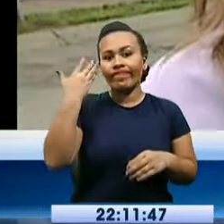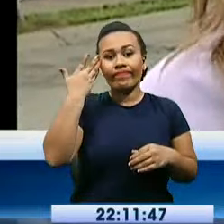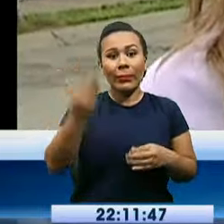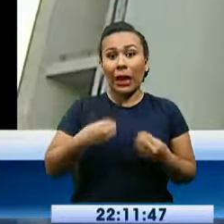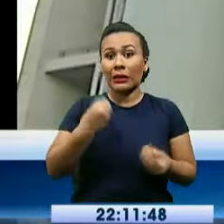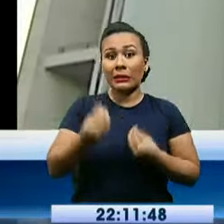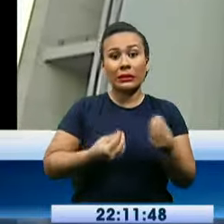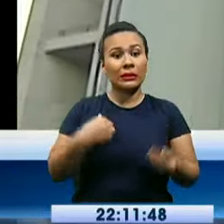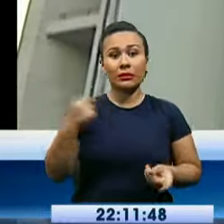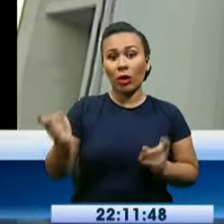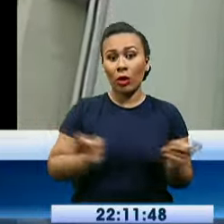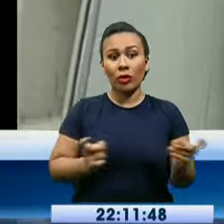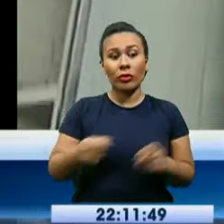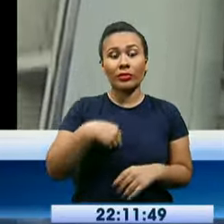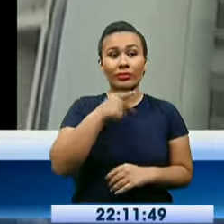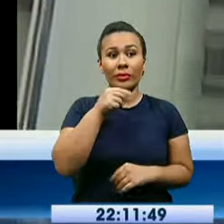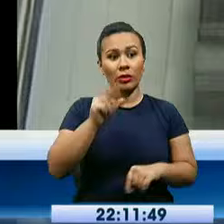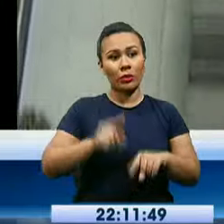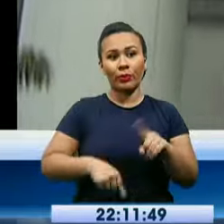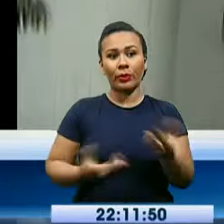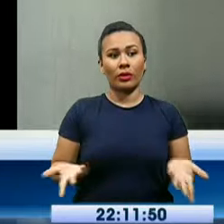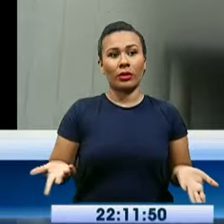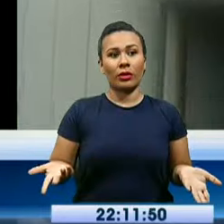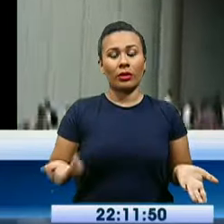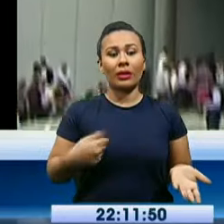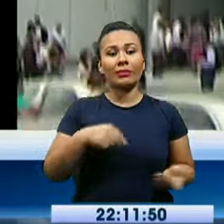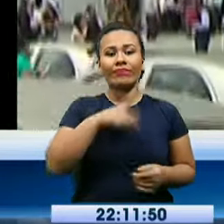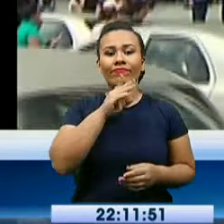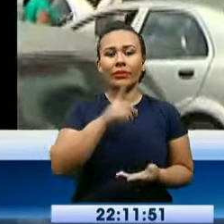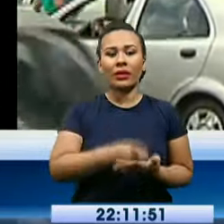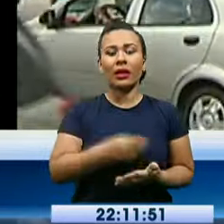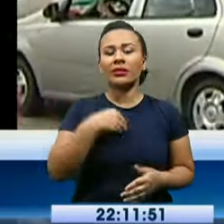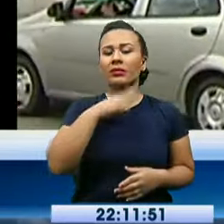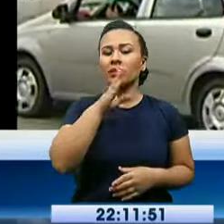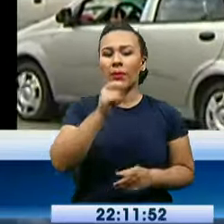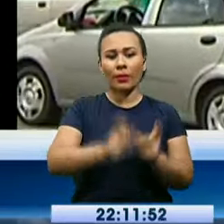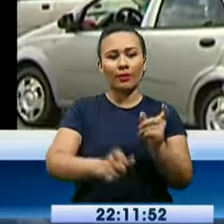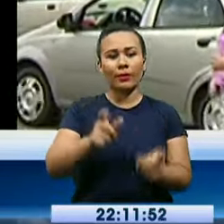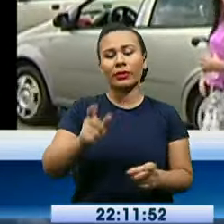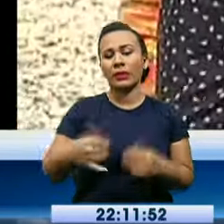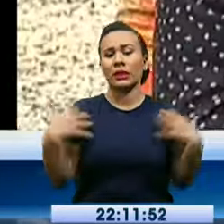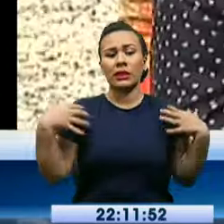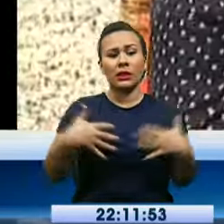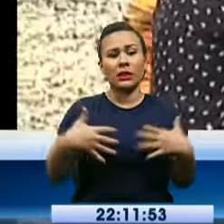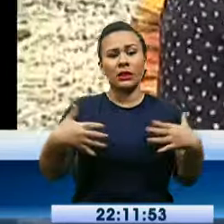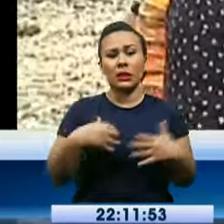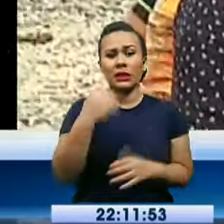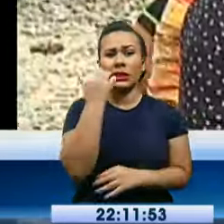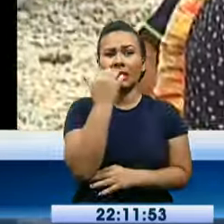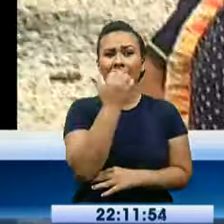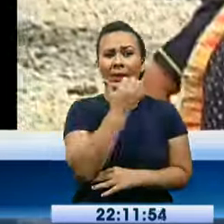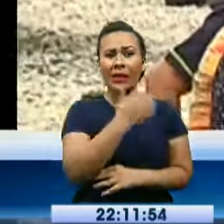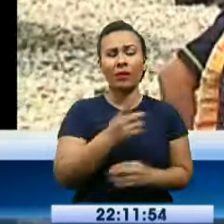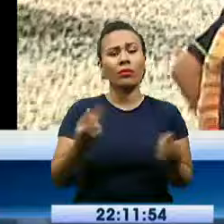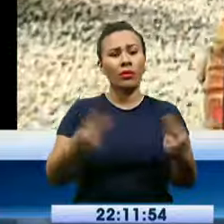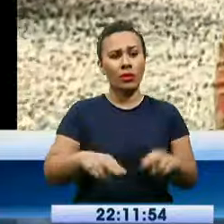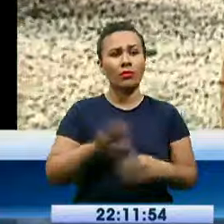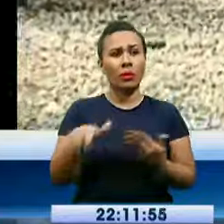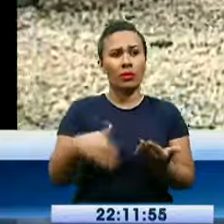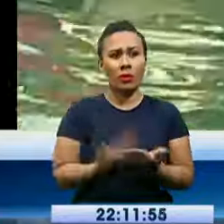de esto, ¿no? Porque en realidad es constante, la gente todavía con sus nervios de punta. No hemos pasado lo que pasamos hace